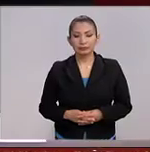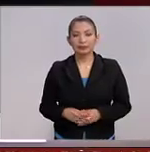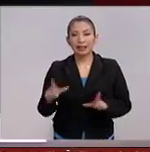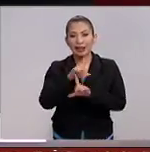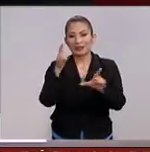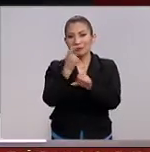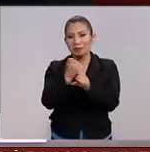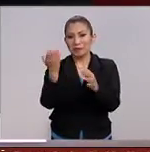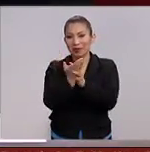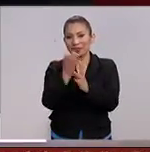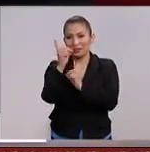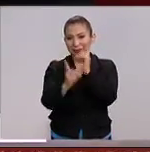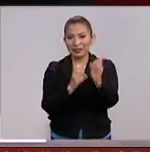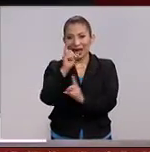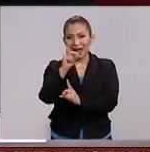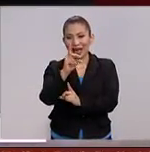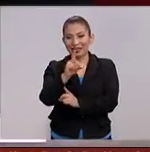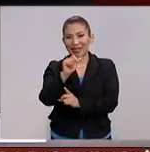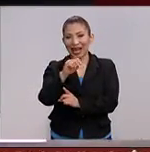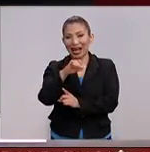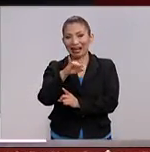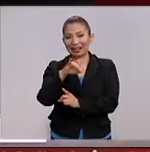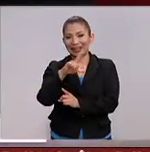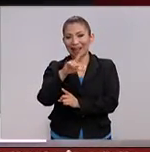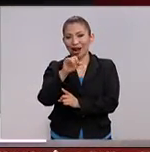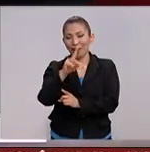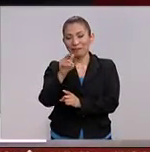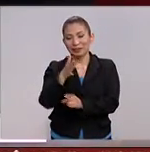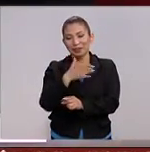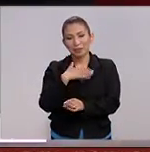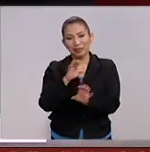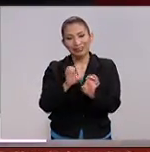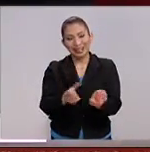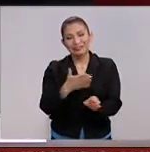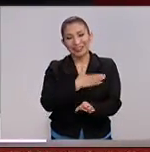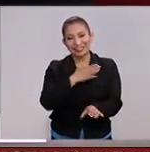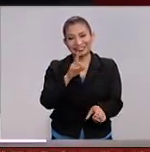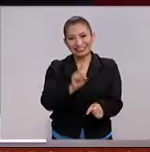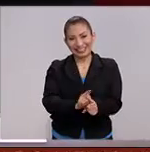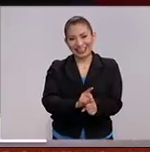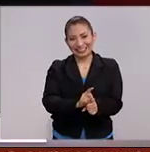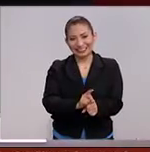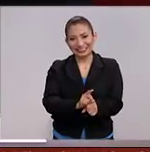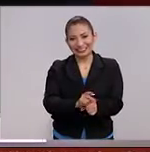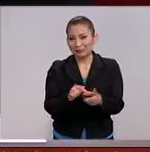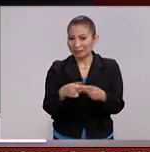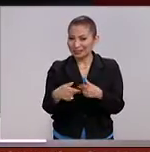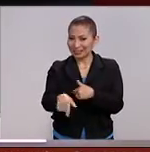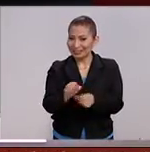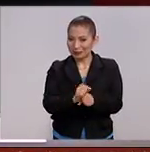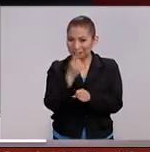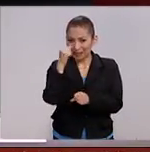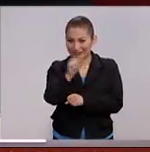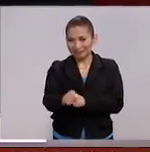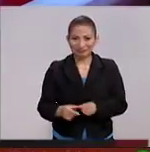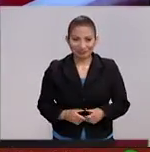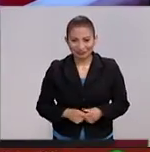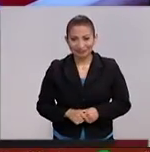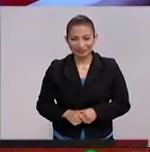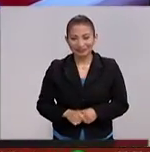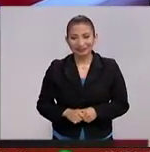listo con la primera parte de los deportes daniel lópez casarín danny como estas muy buenos dias buen inicio de semana para ti también